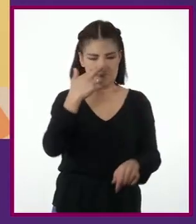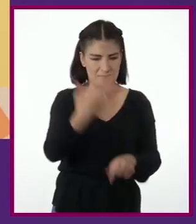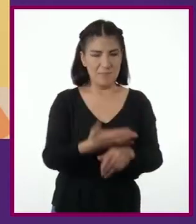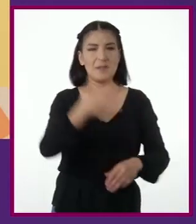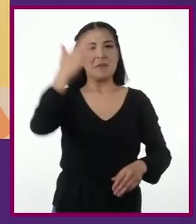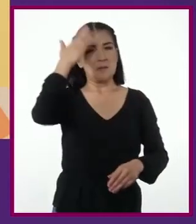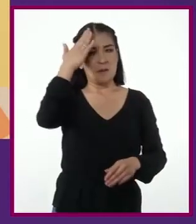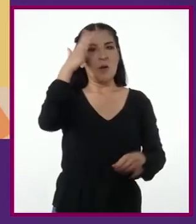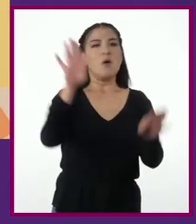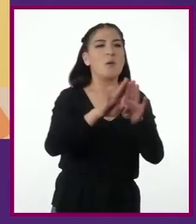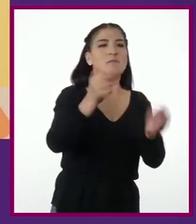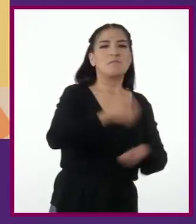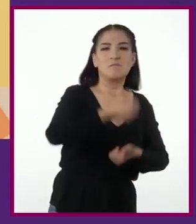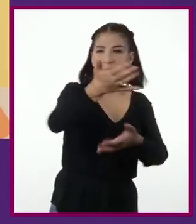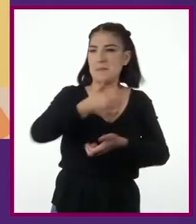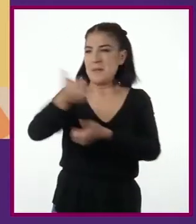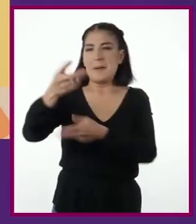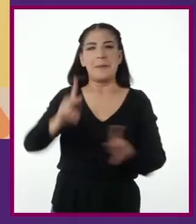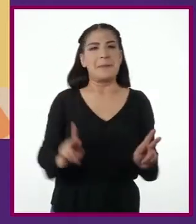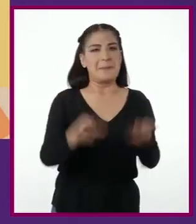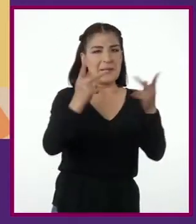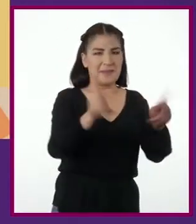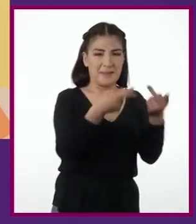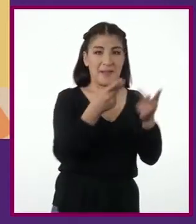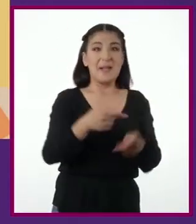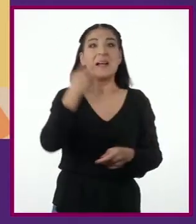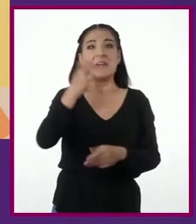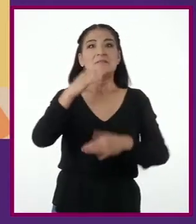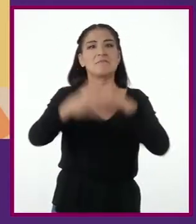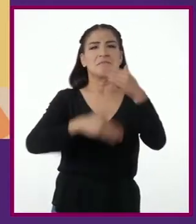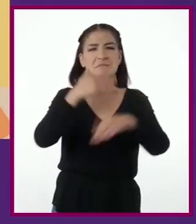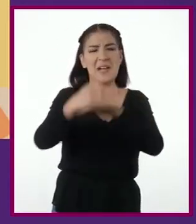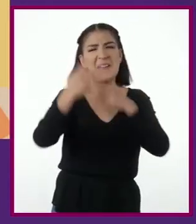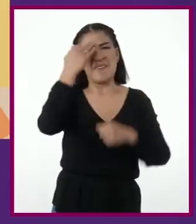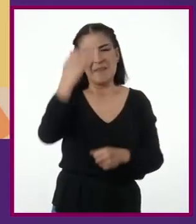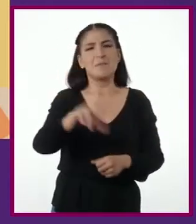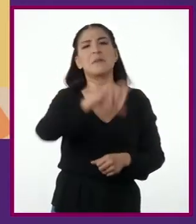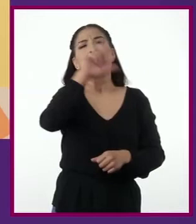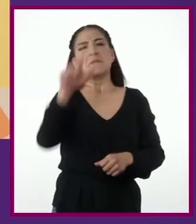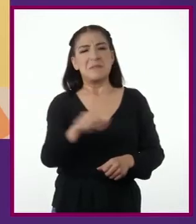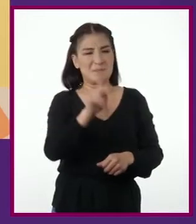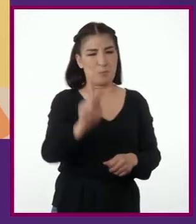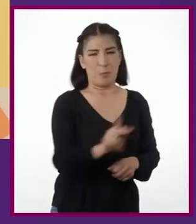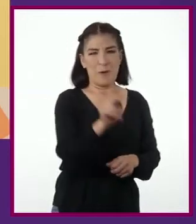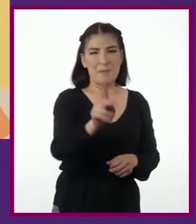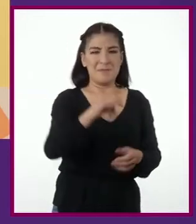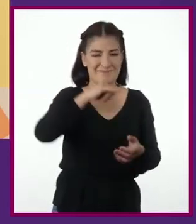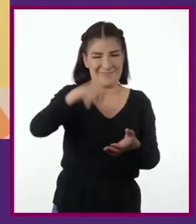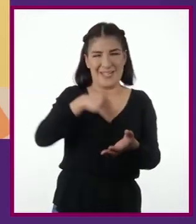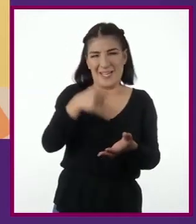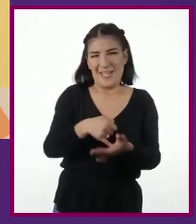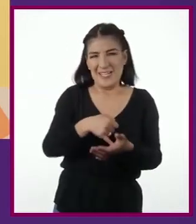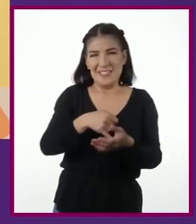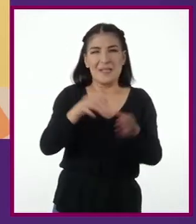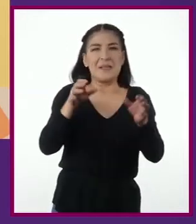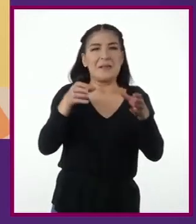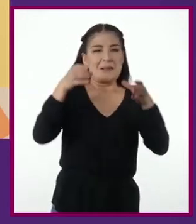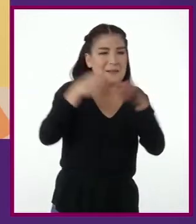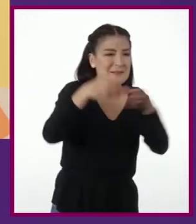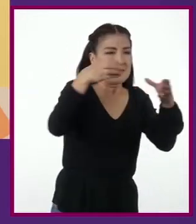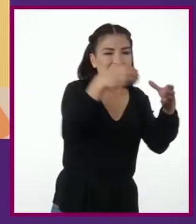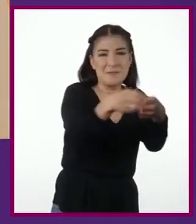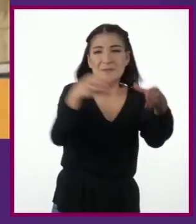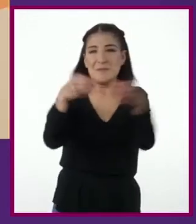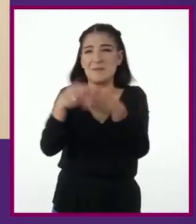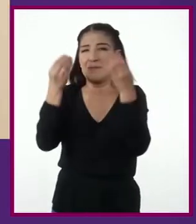su intercambio. Con el paso del tiempo, aquellas pequeñas poblaciones aldeanas de decenas de